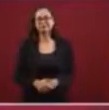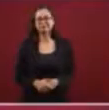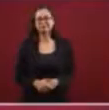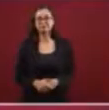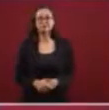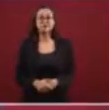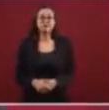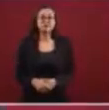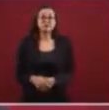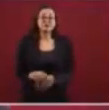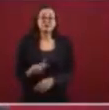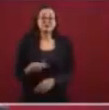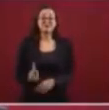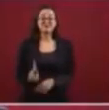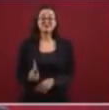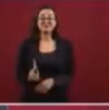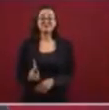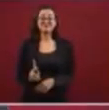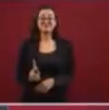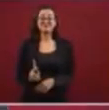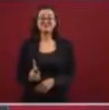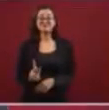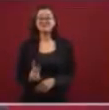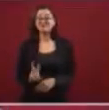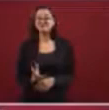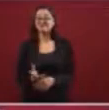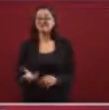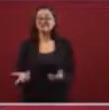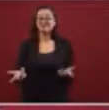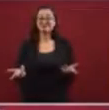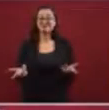pero hay quienes